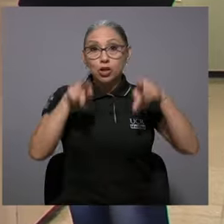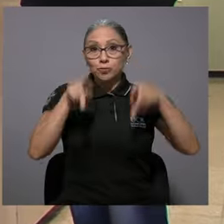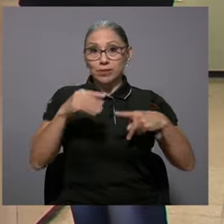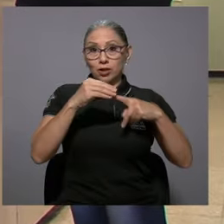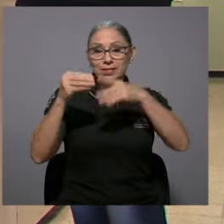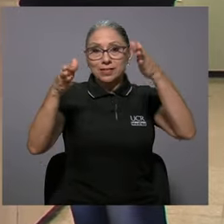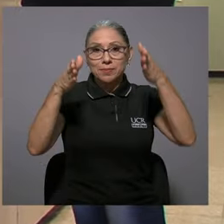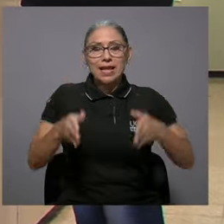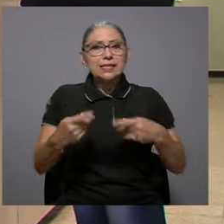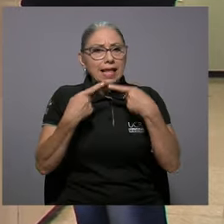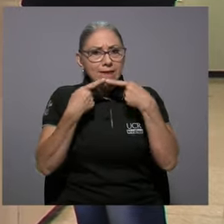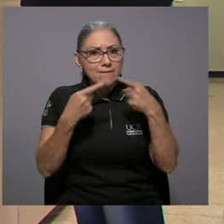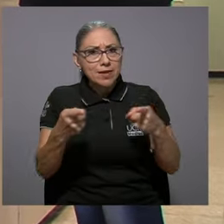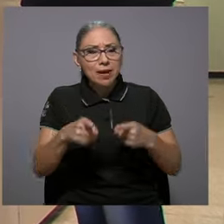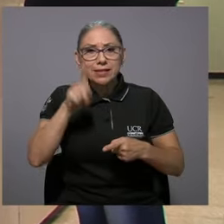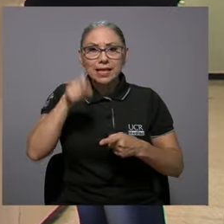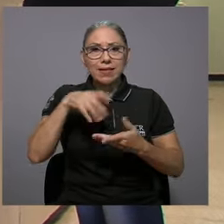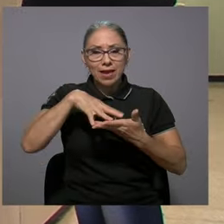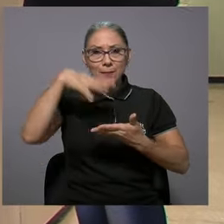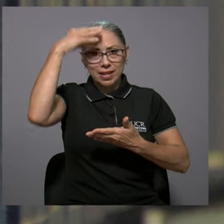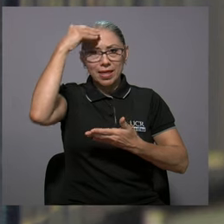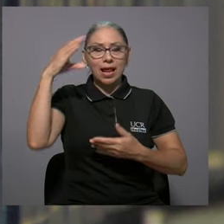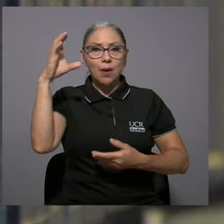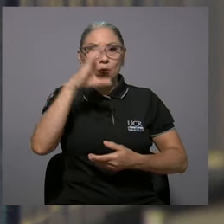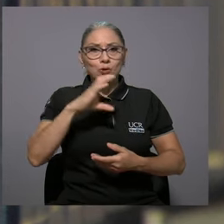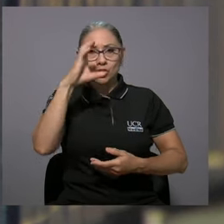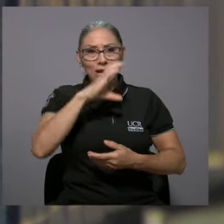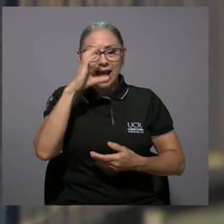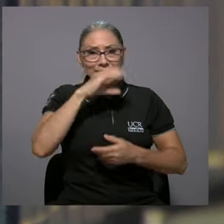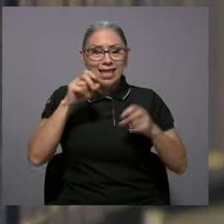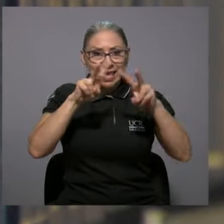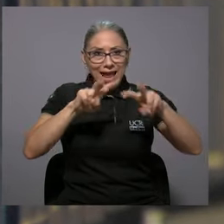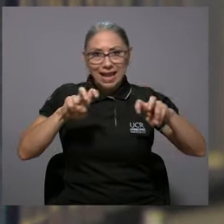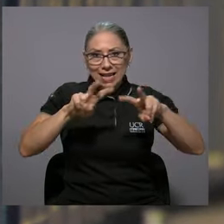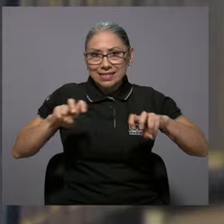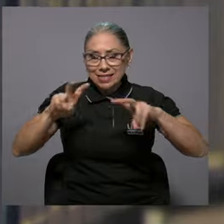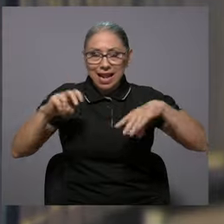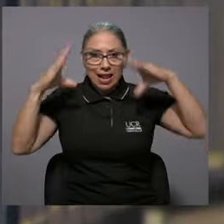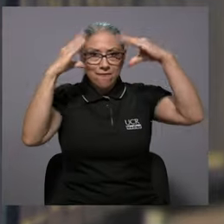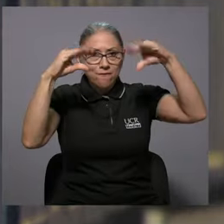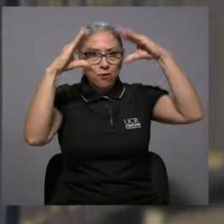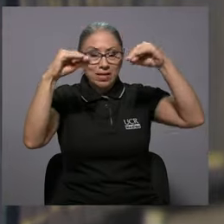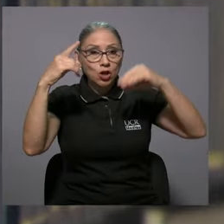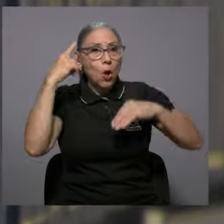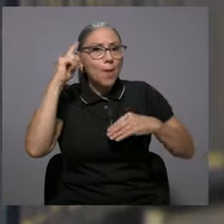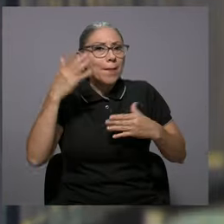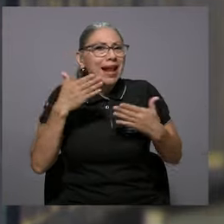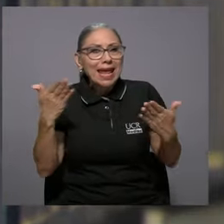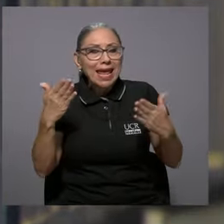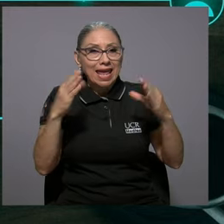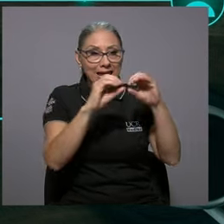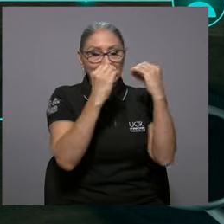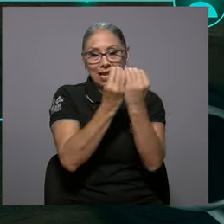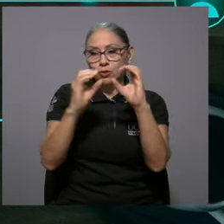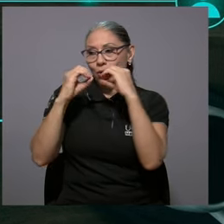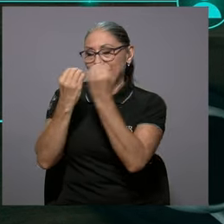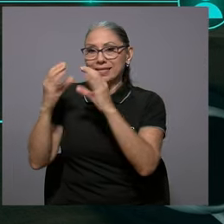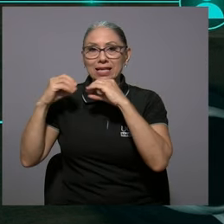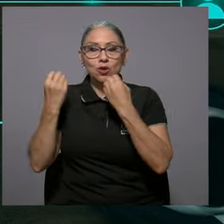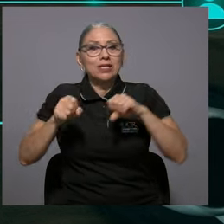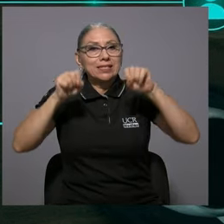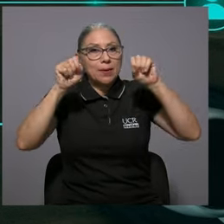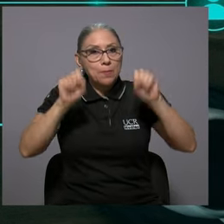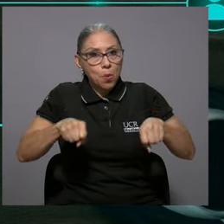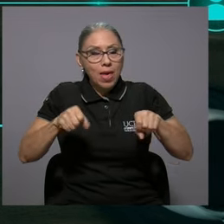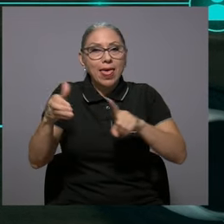los especialistas afirman que se debe aprender a buscar y analizar la información para que en las organizaciones se pueda